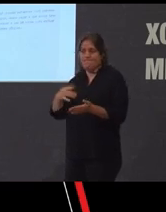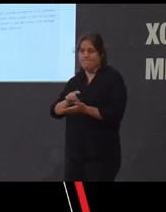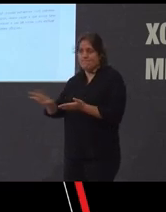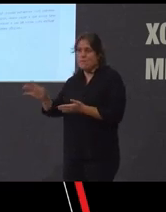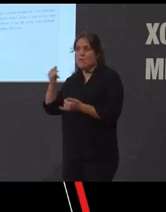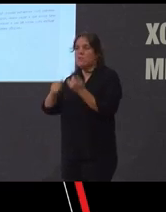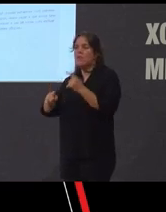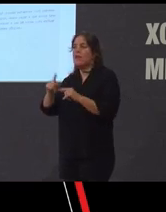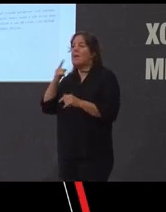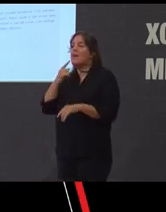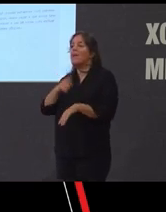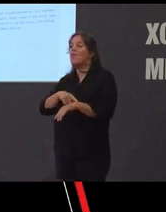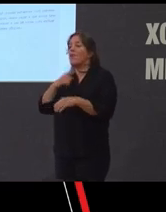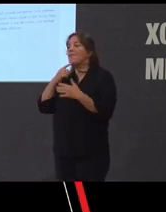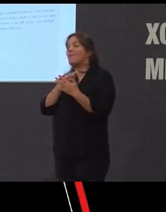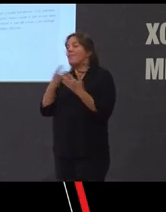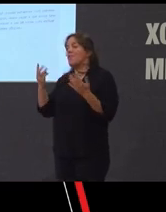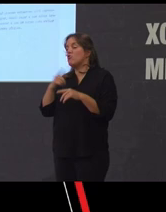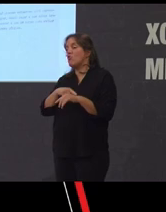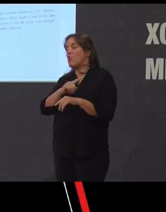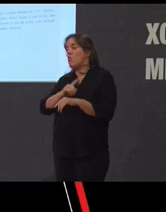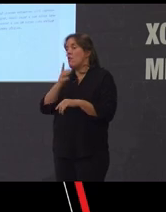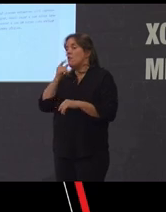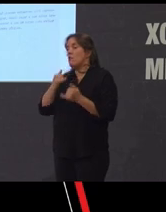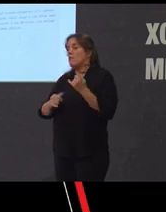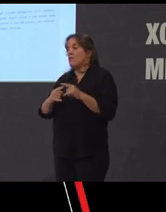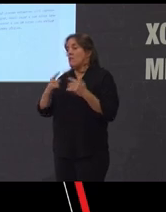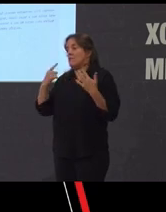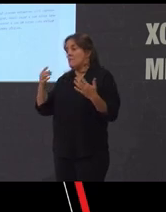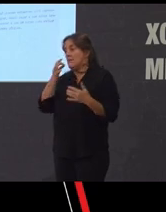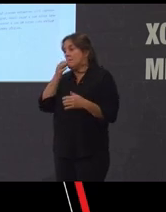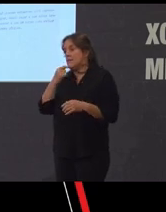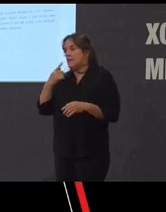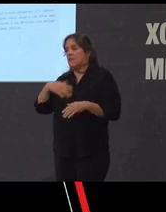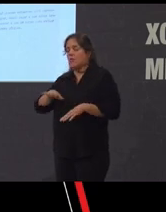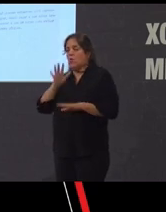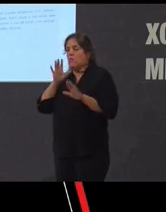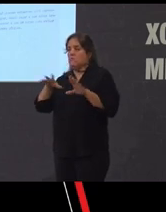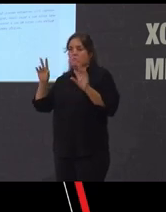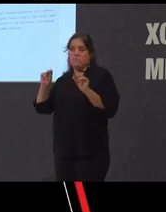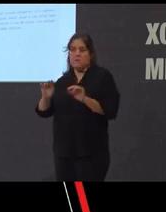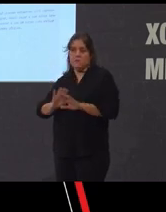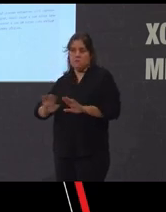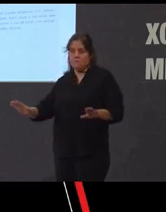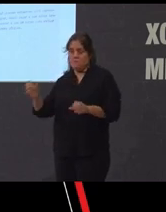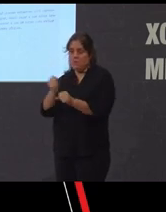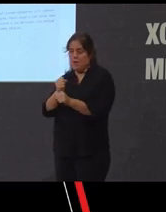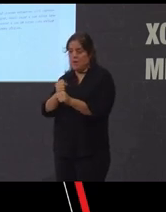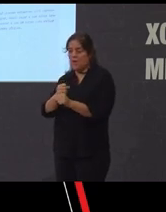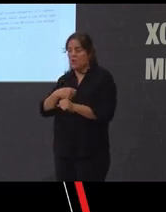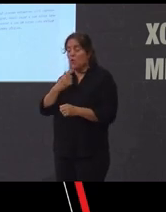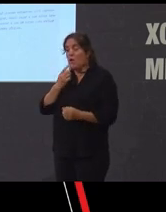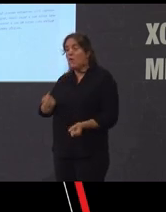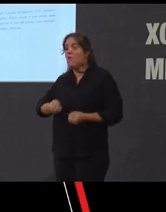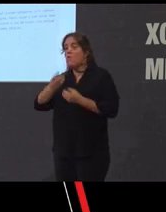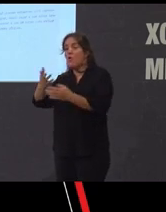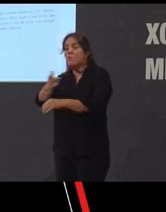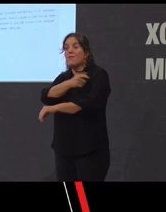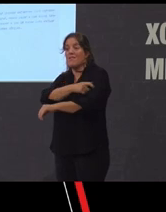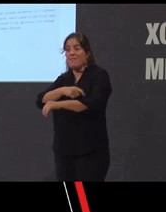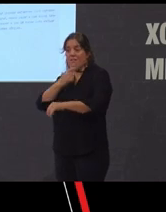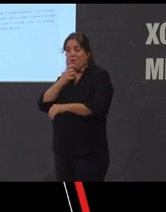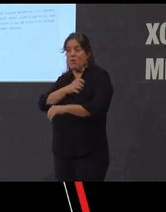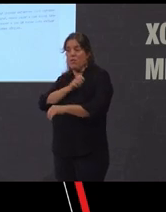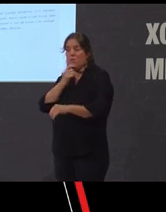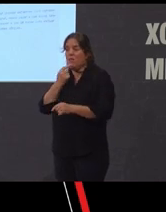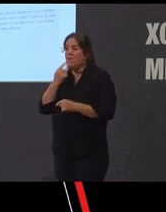a las 18 horas para evitar una grave alteración del orden público. Informes de la Guardia Civil manifestan eso, sobre todo a